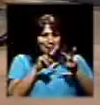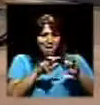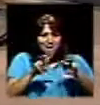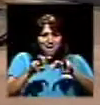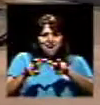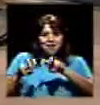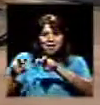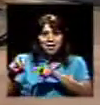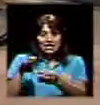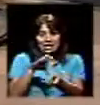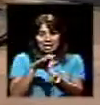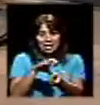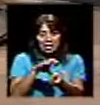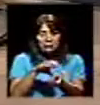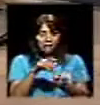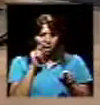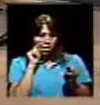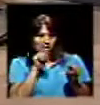particular y decirle, vea,